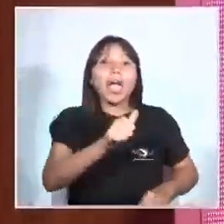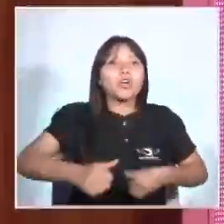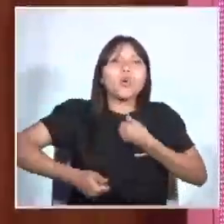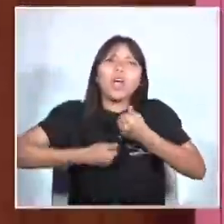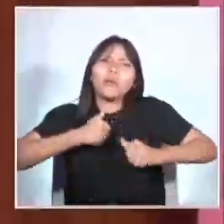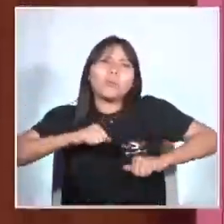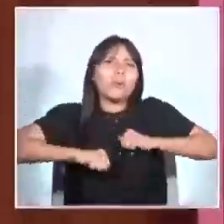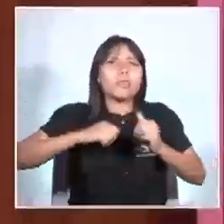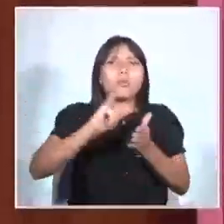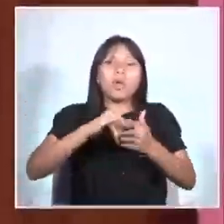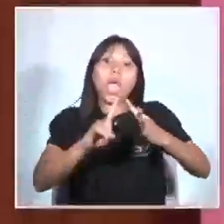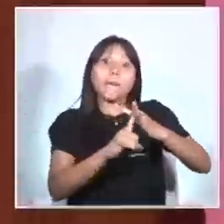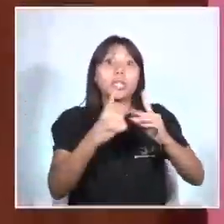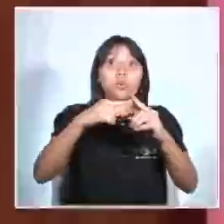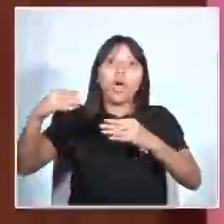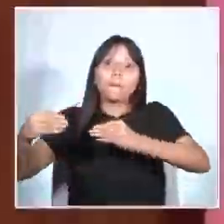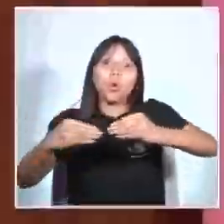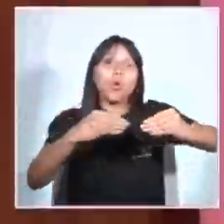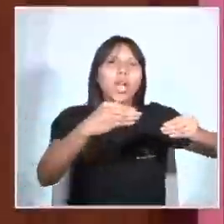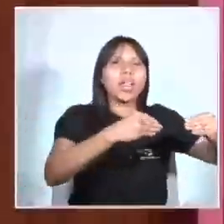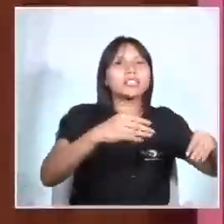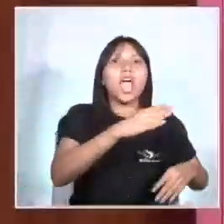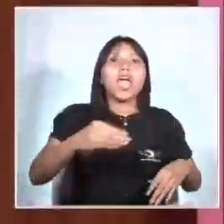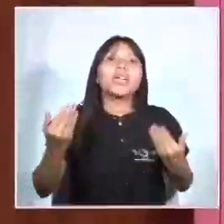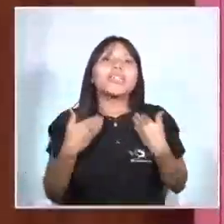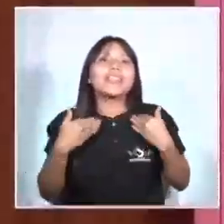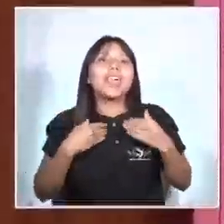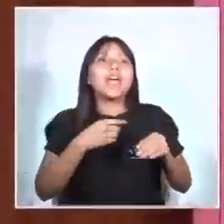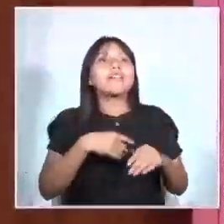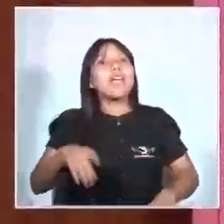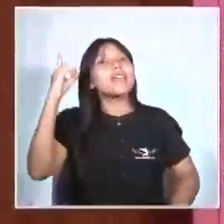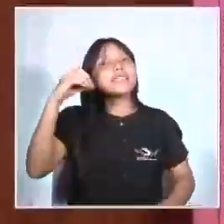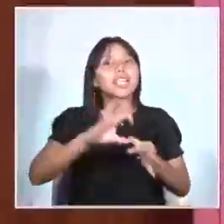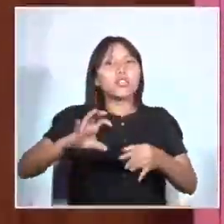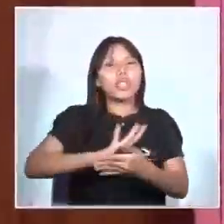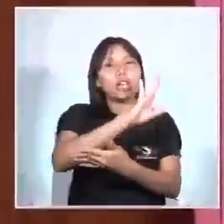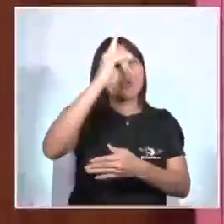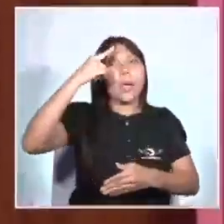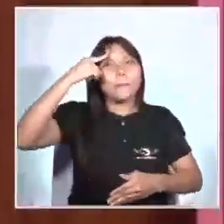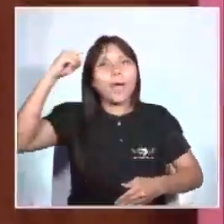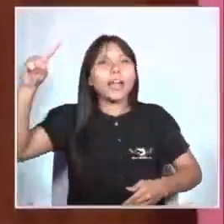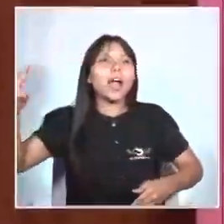ya empezó a moverse y que tiene destino de gloria para incrementarse.